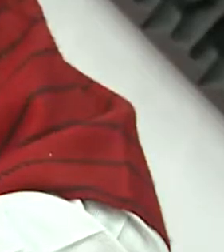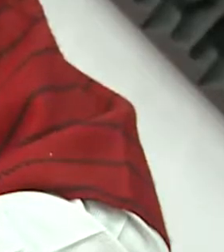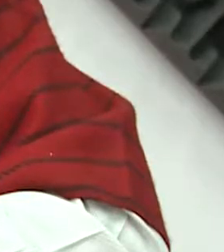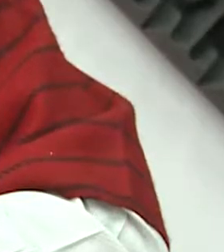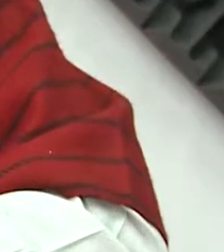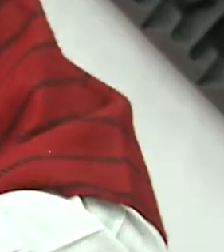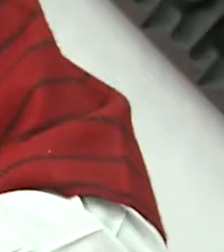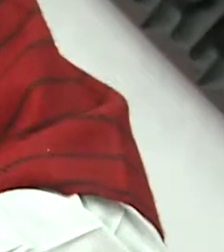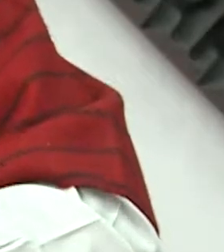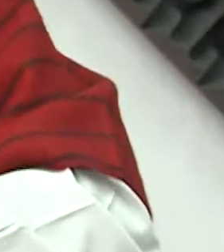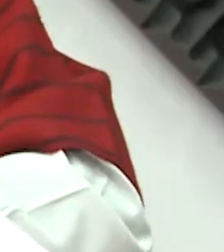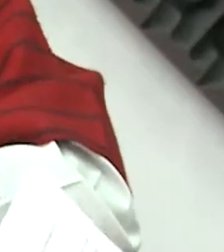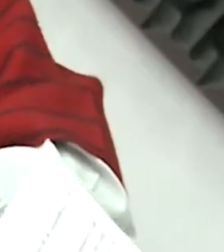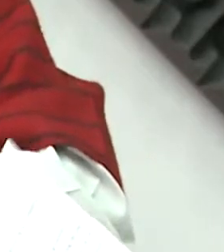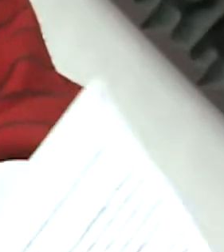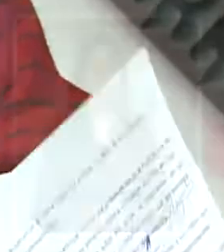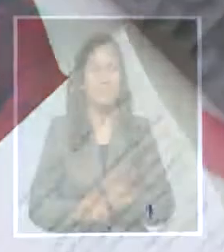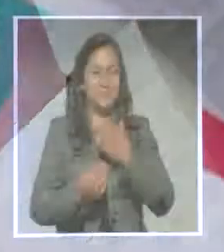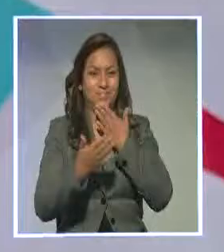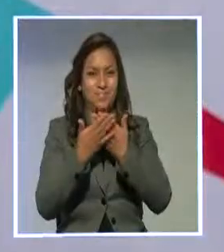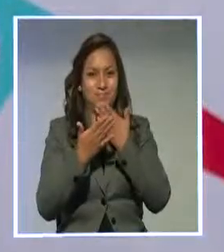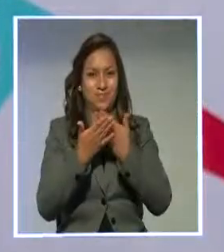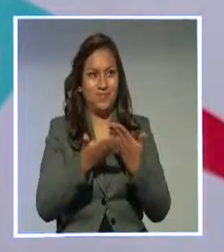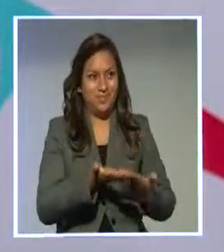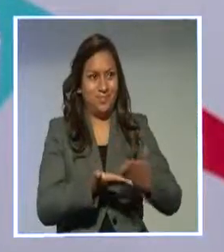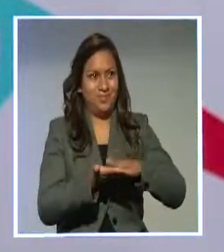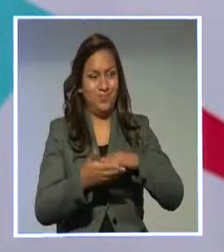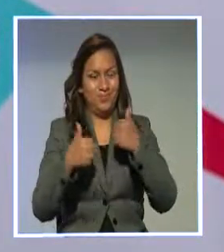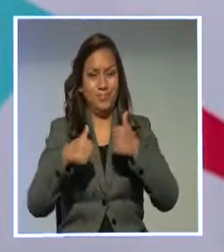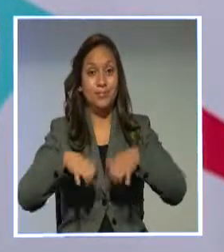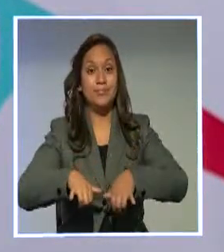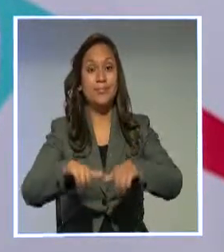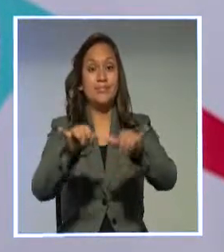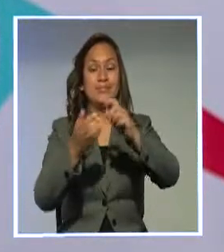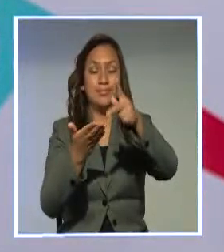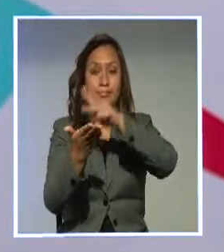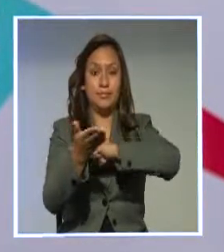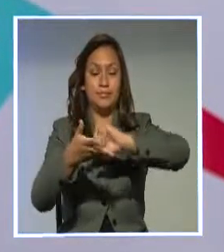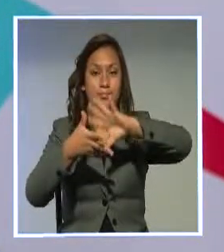riksichikon willakon. Mashi Ramón. Gracias, don Cecitar. Seguimos en este programa